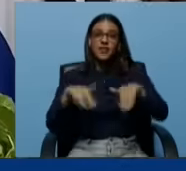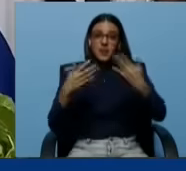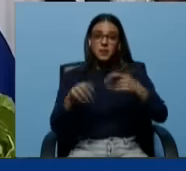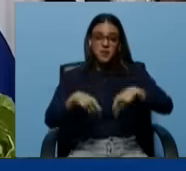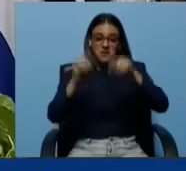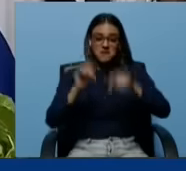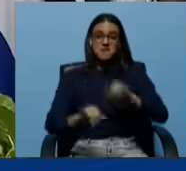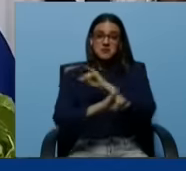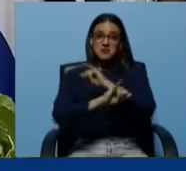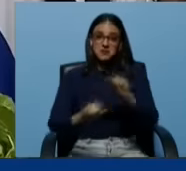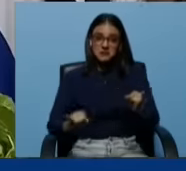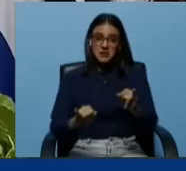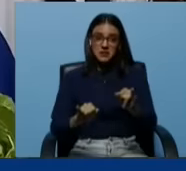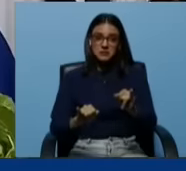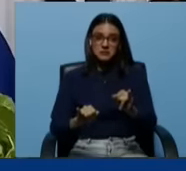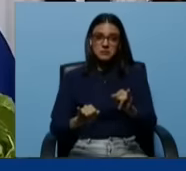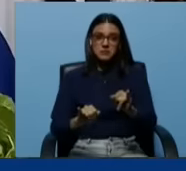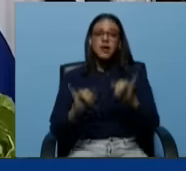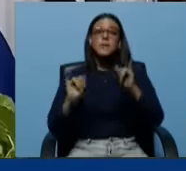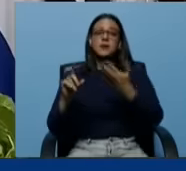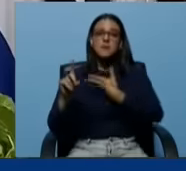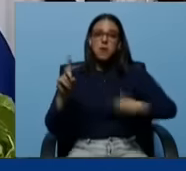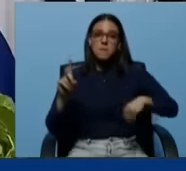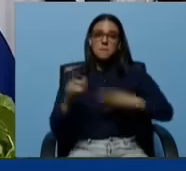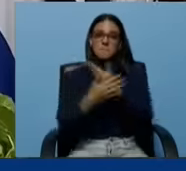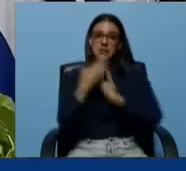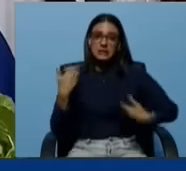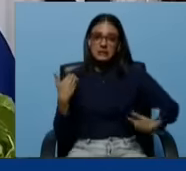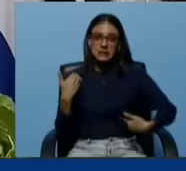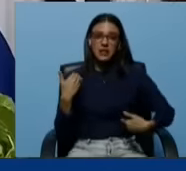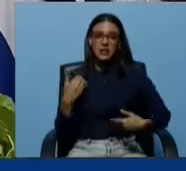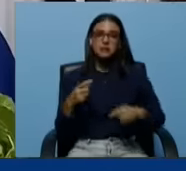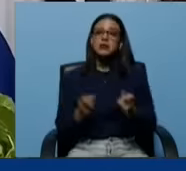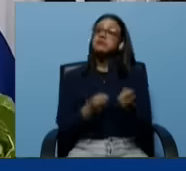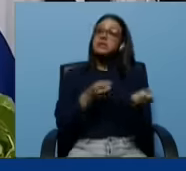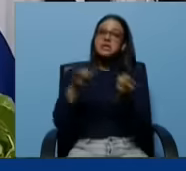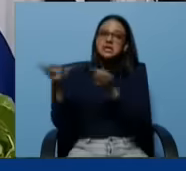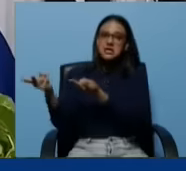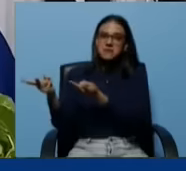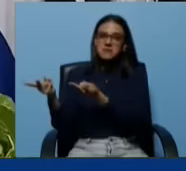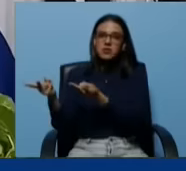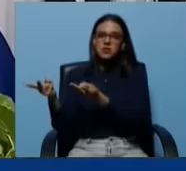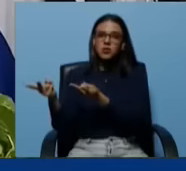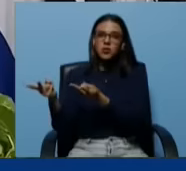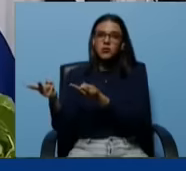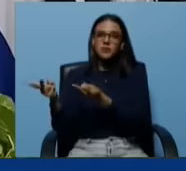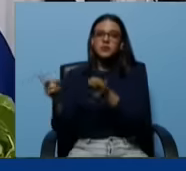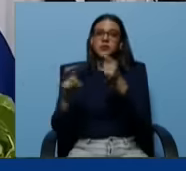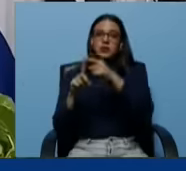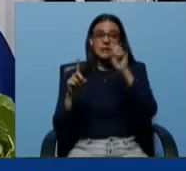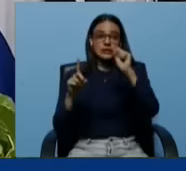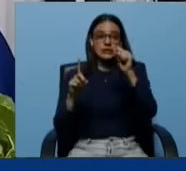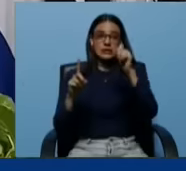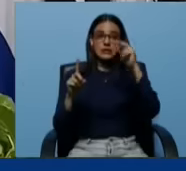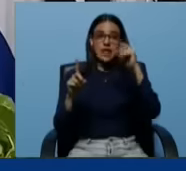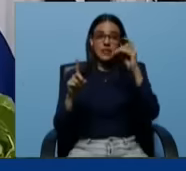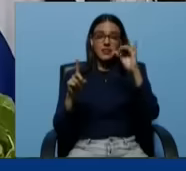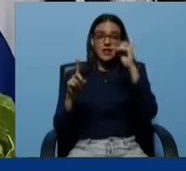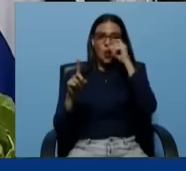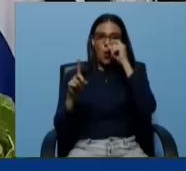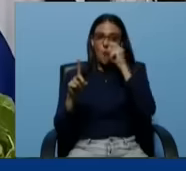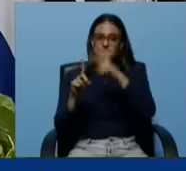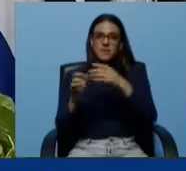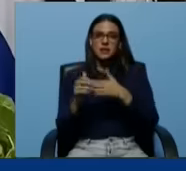firmas, el presidente invitó a Sandino a una cena